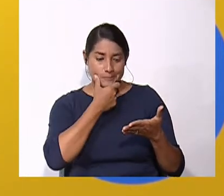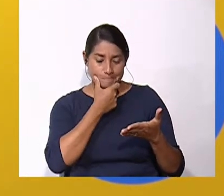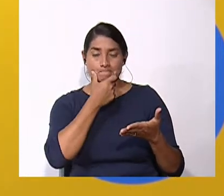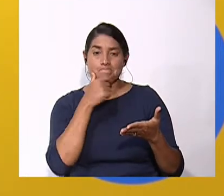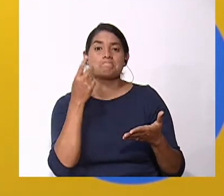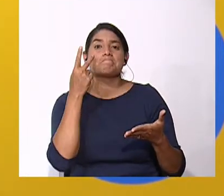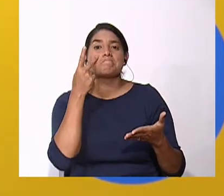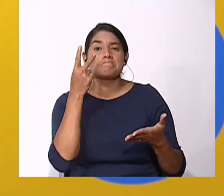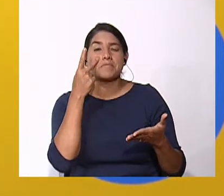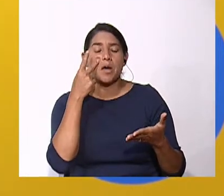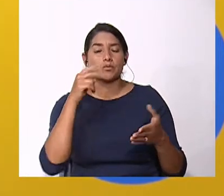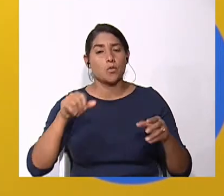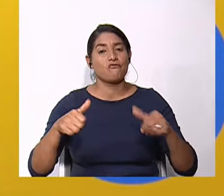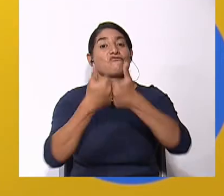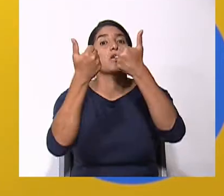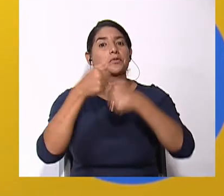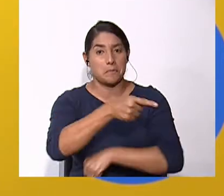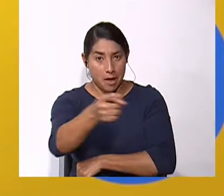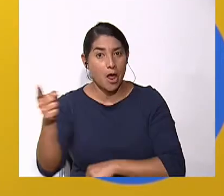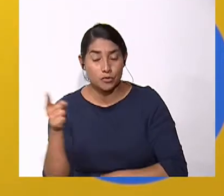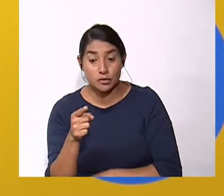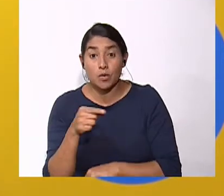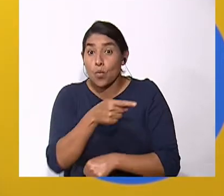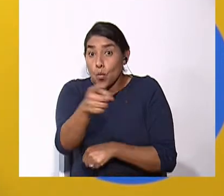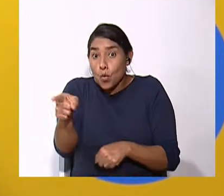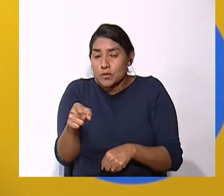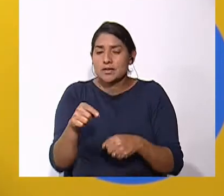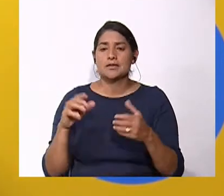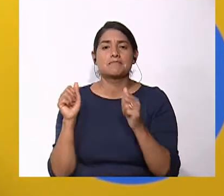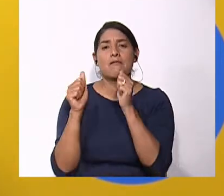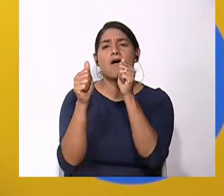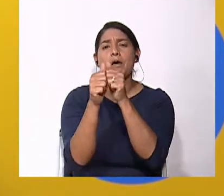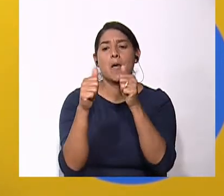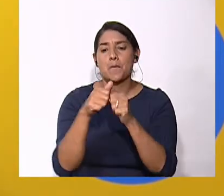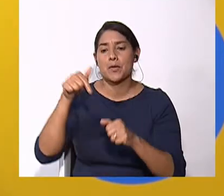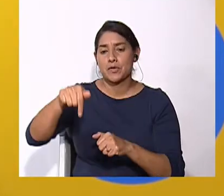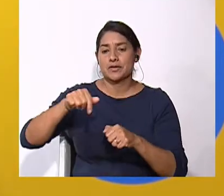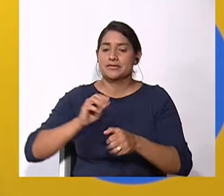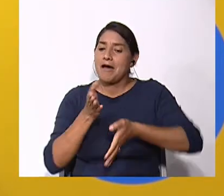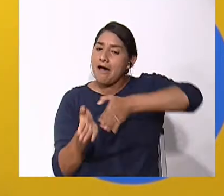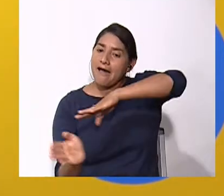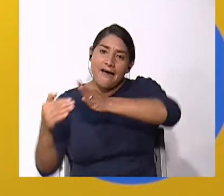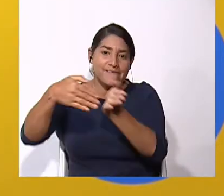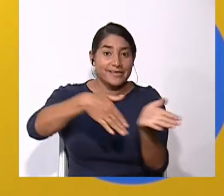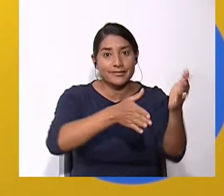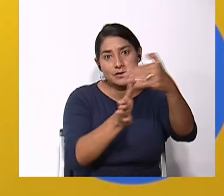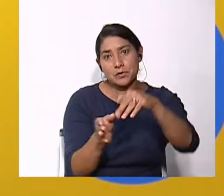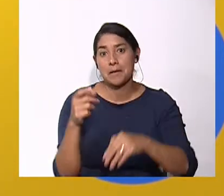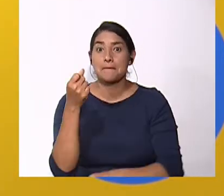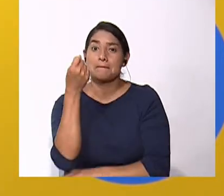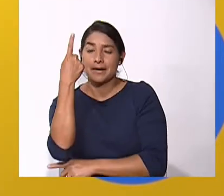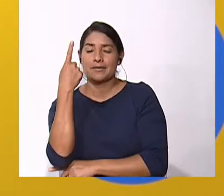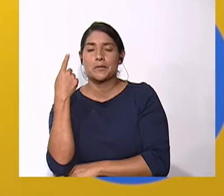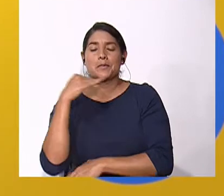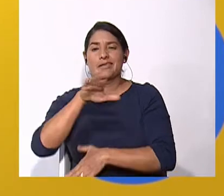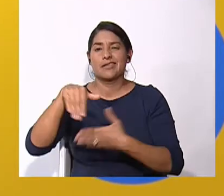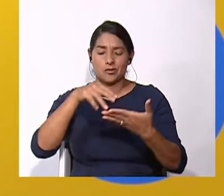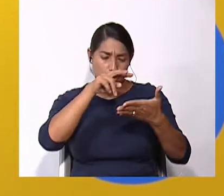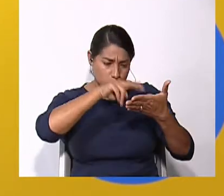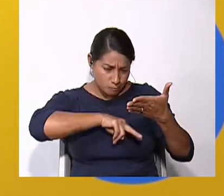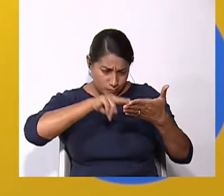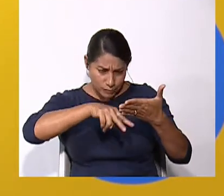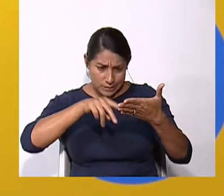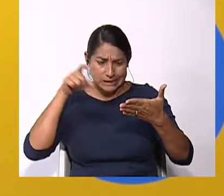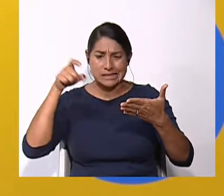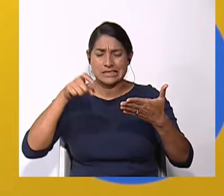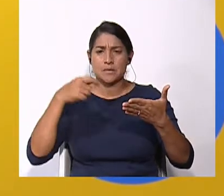ver un reto, ¿de acuerdo? Ustedes me van a acompañar en esta aventura. Para entender lo que leemos, nosotros